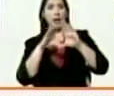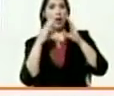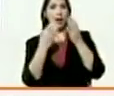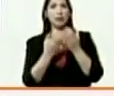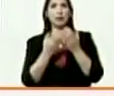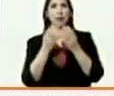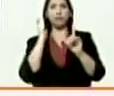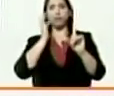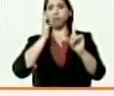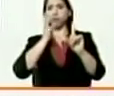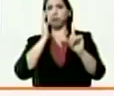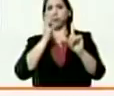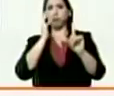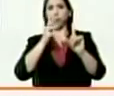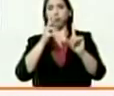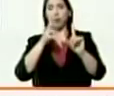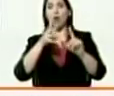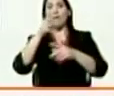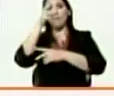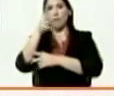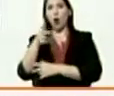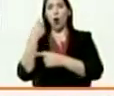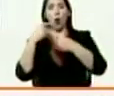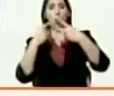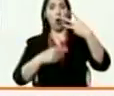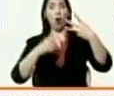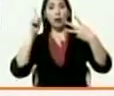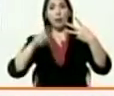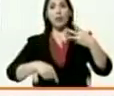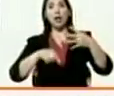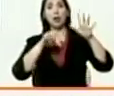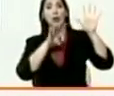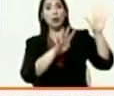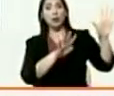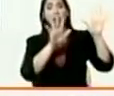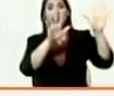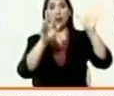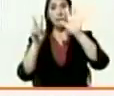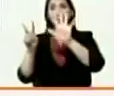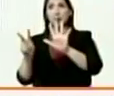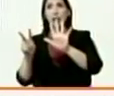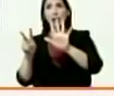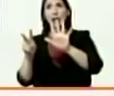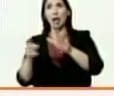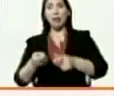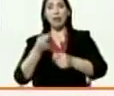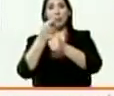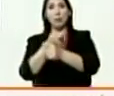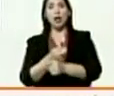y conferencias, entre otros, y 917 en diplomados, para un total de